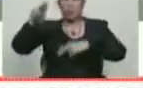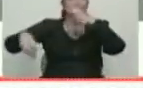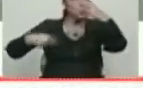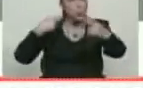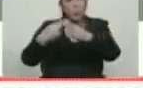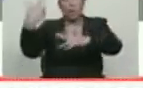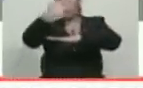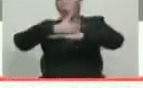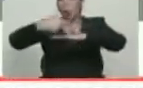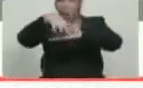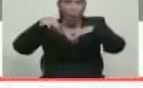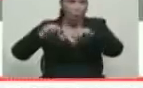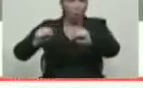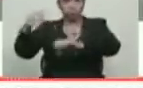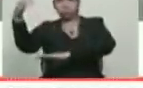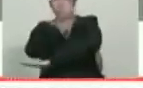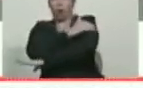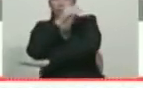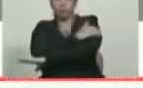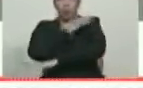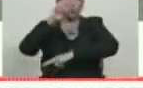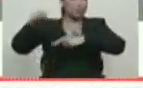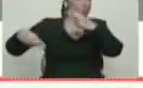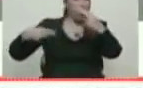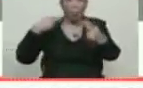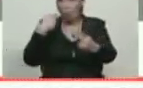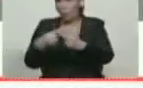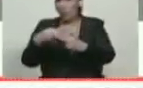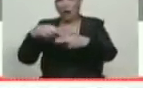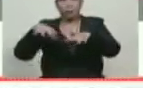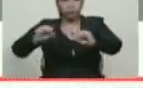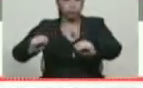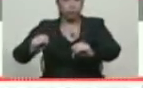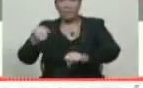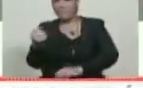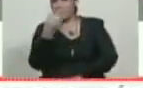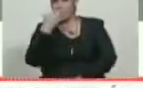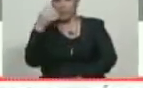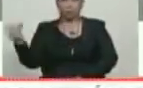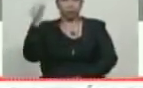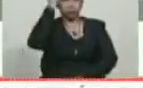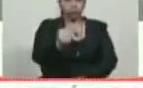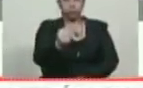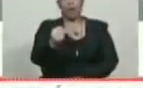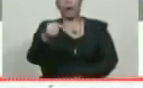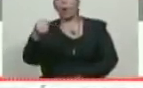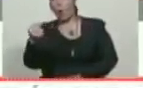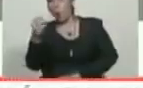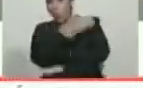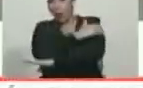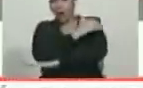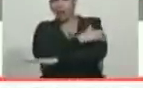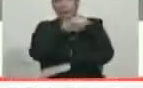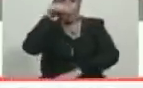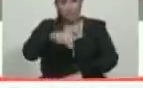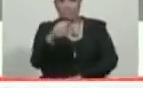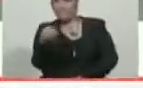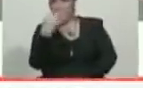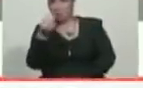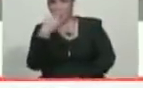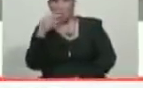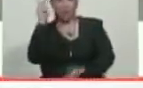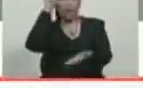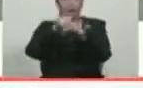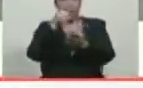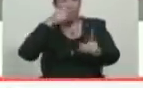a gobernar un escuálido. Más nunca llegará a Miraflores un escuálido. A Miraflores llegó el pueblo